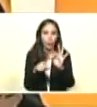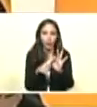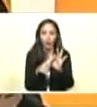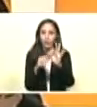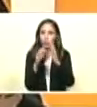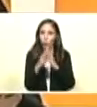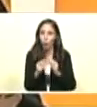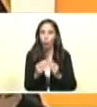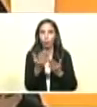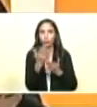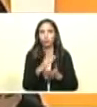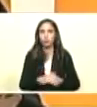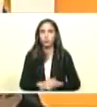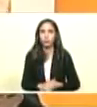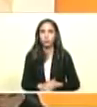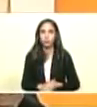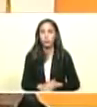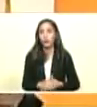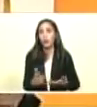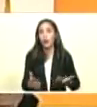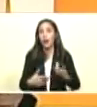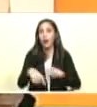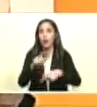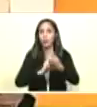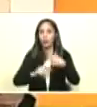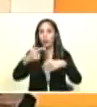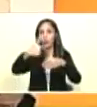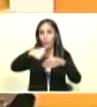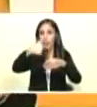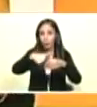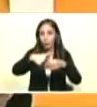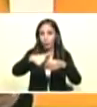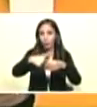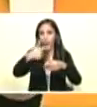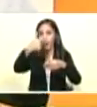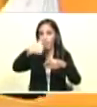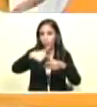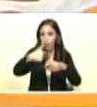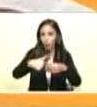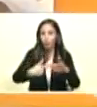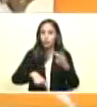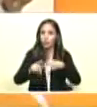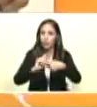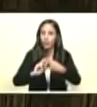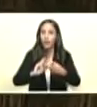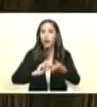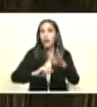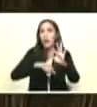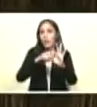el Petro, el combustible venezolano en la frontera con Colombia. Procédase.